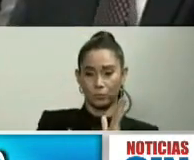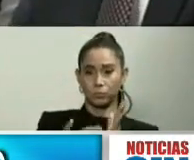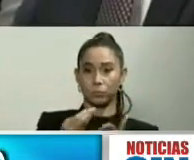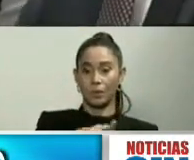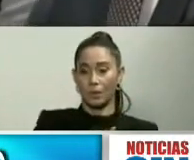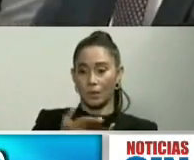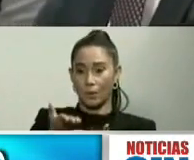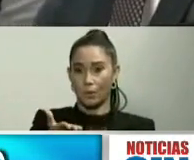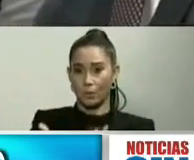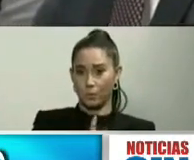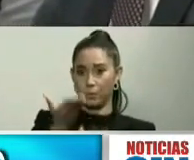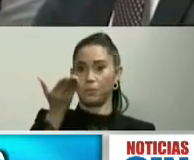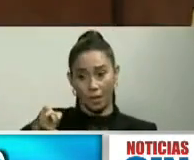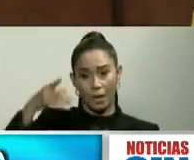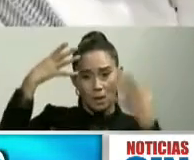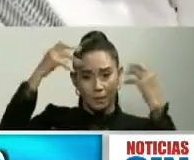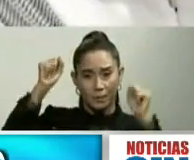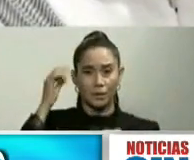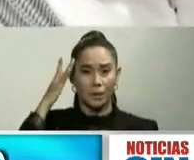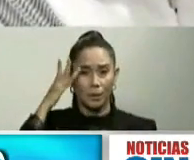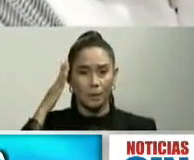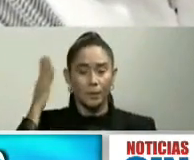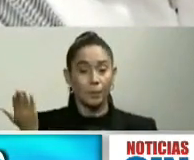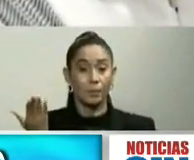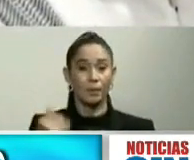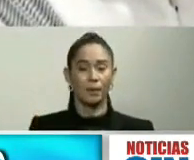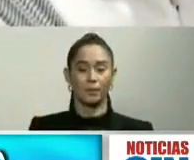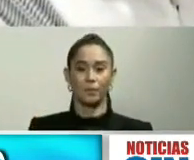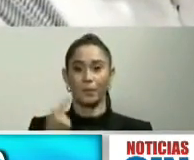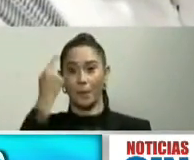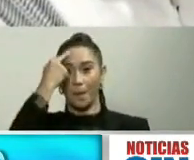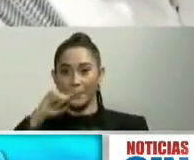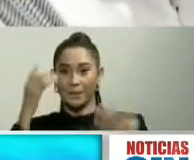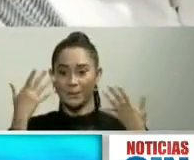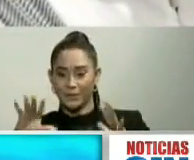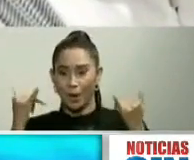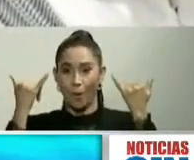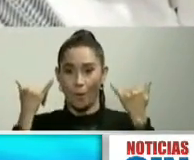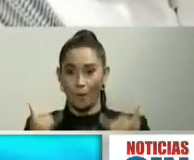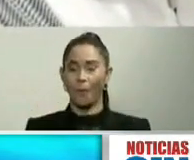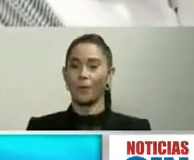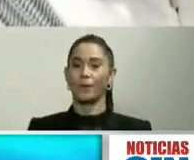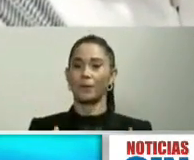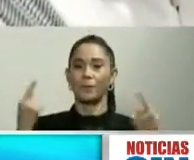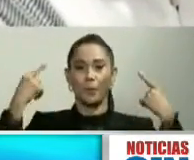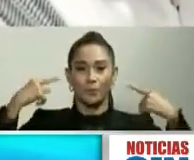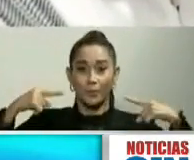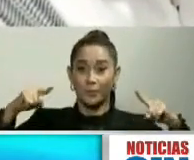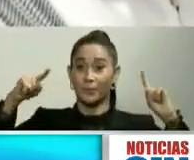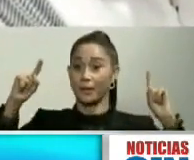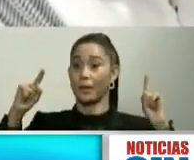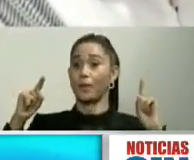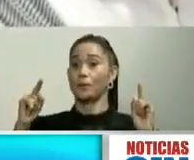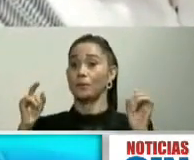mínimo no sectorizado. Hoy hemos logrado algo importante, porque hemos superado lo que es,